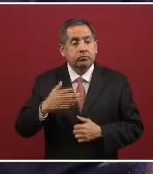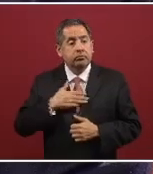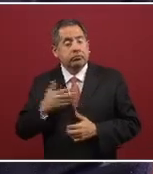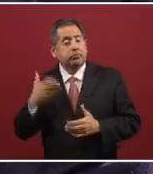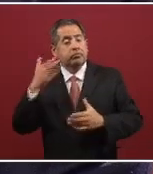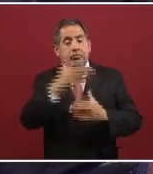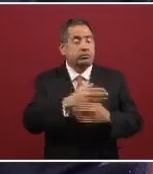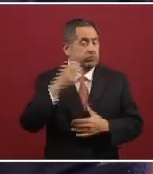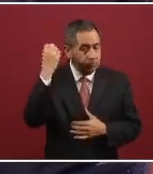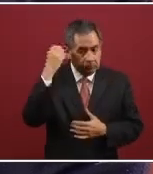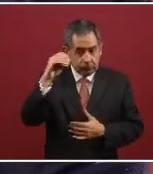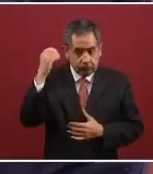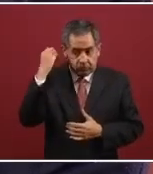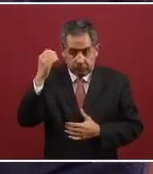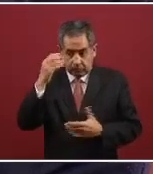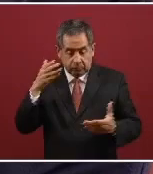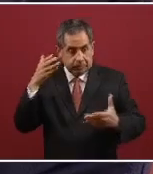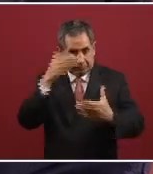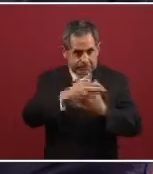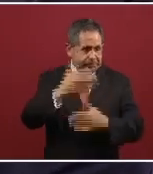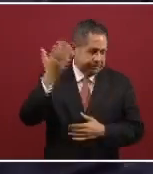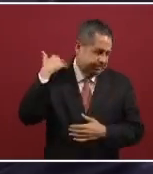Oaxaca y